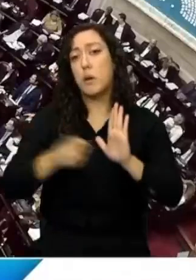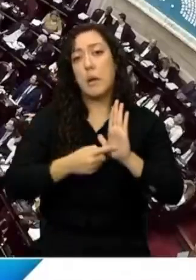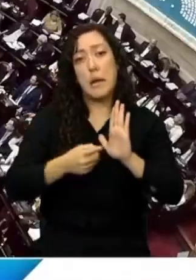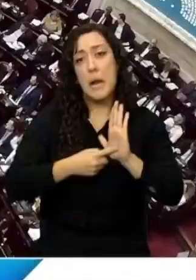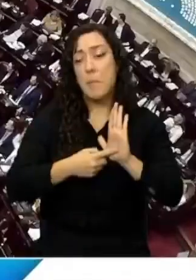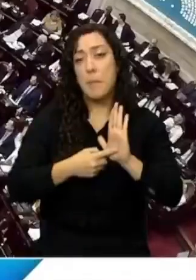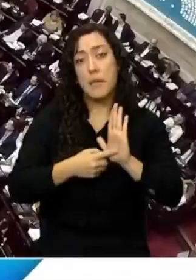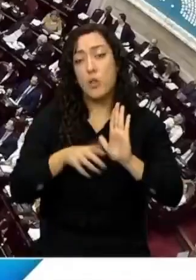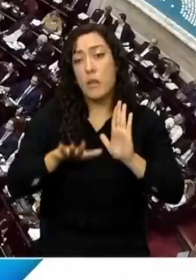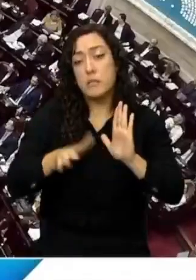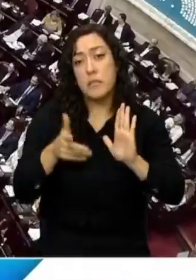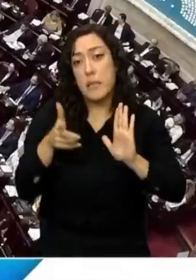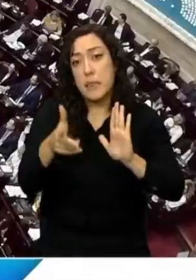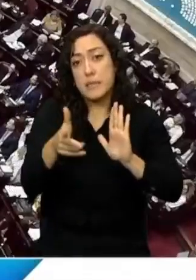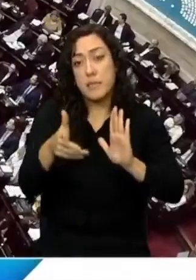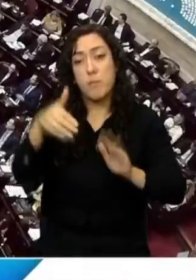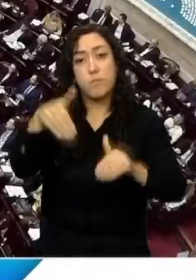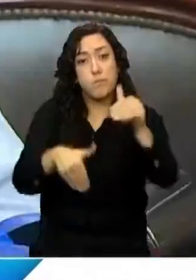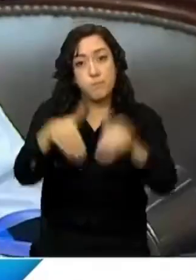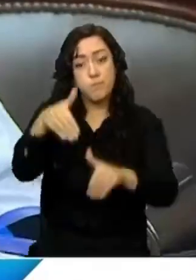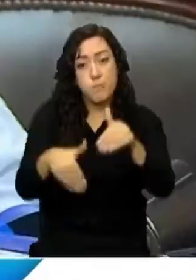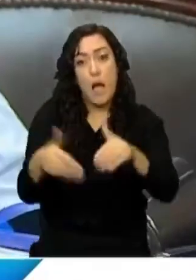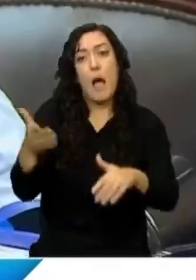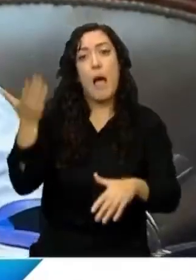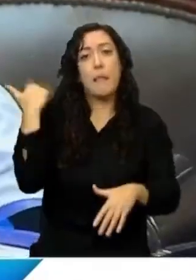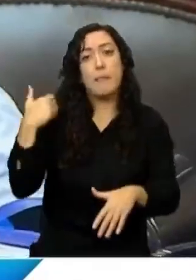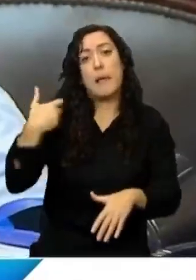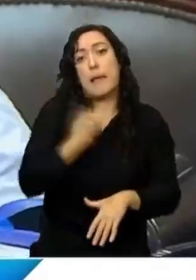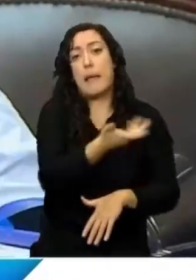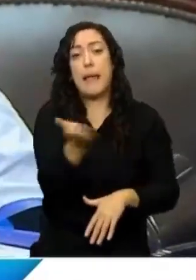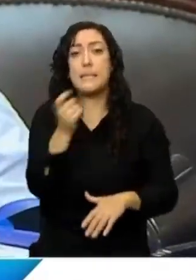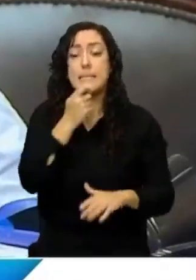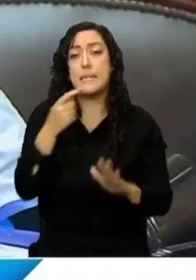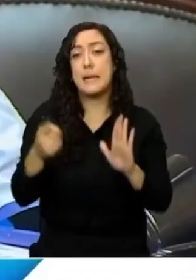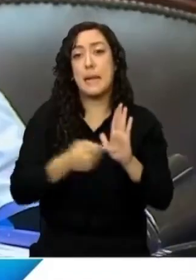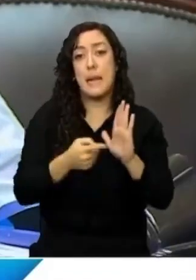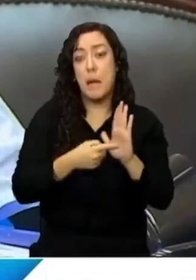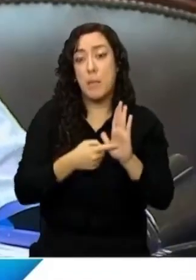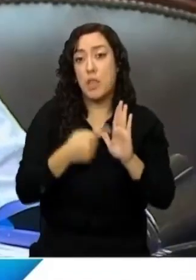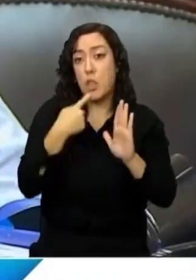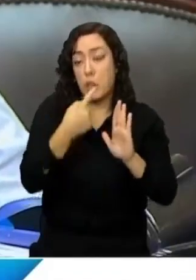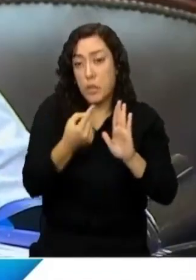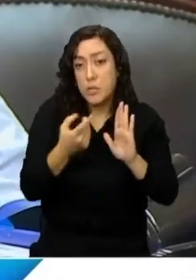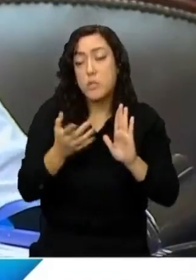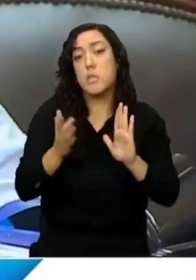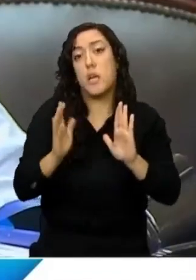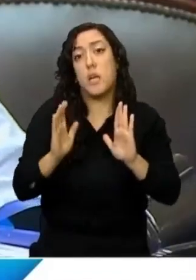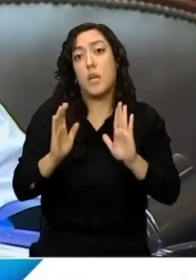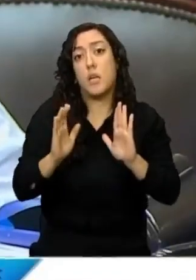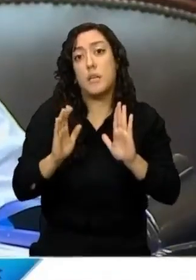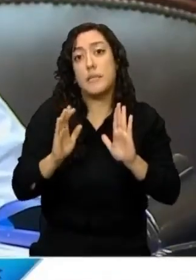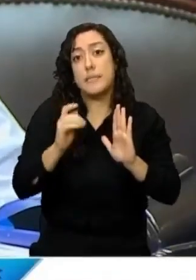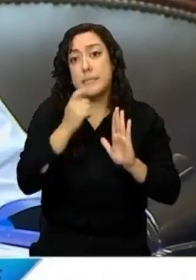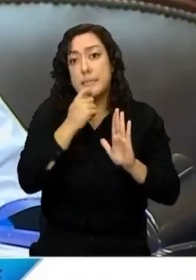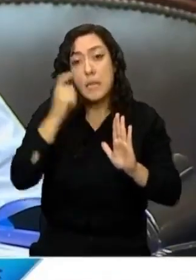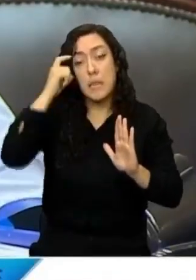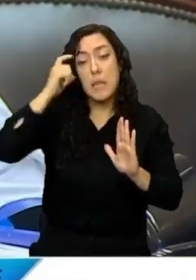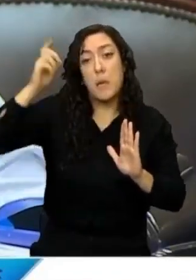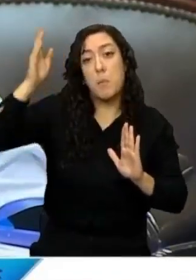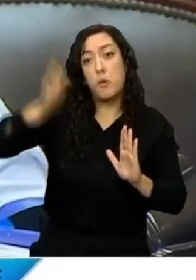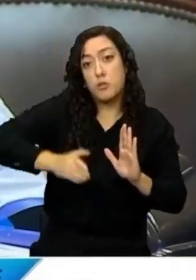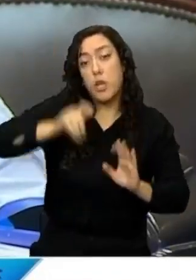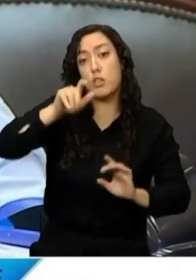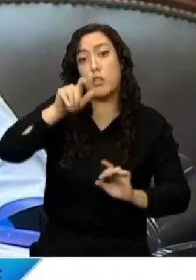correcto. Es lo mismo que pide el kirchnerismo, digamos. Sí, sí, pero digo, es correcto de acuerdo al reglamento de la Cámara. Que con el